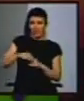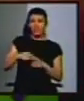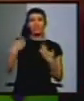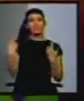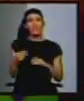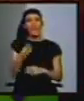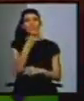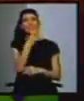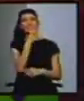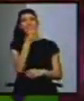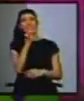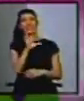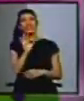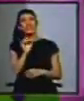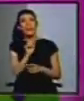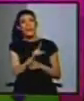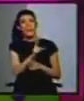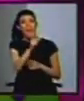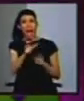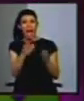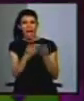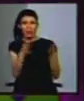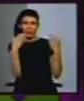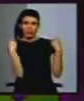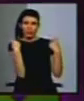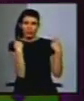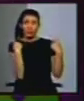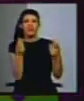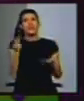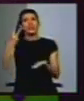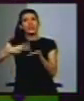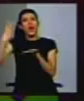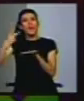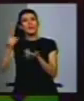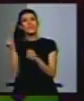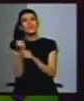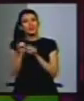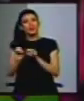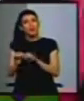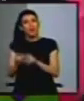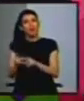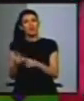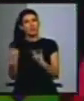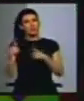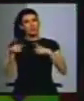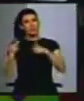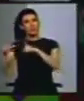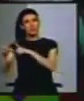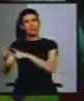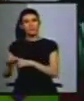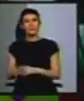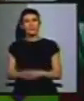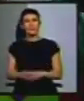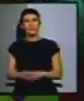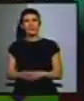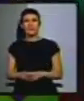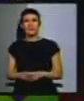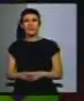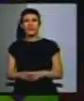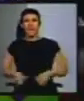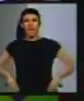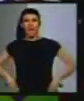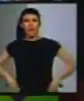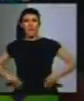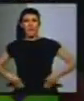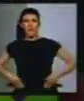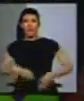350.000 alumnos regulares y 2.000 instructores certificados. cuádriceps, pectorales. Cuando bajamos